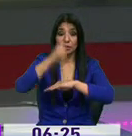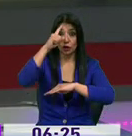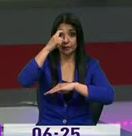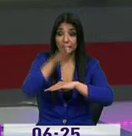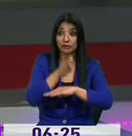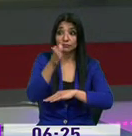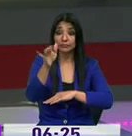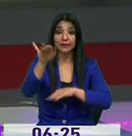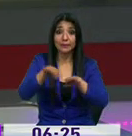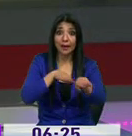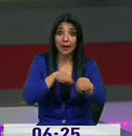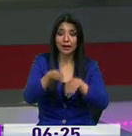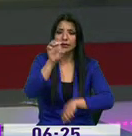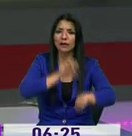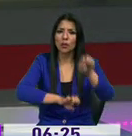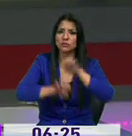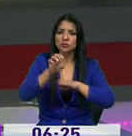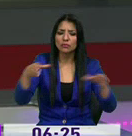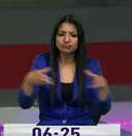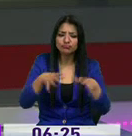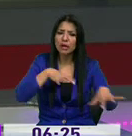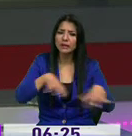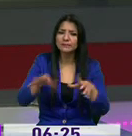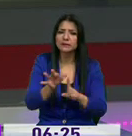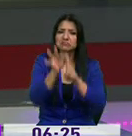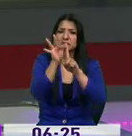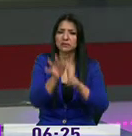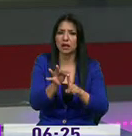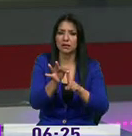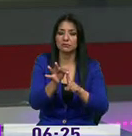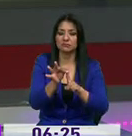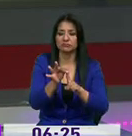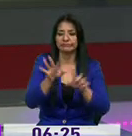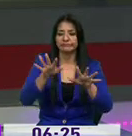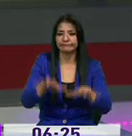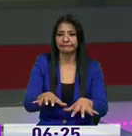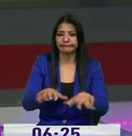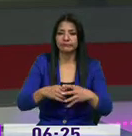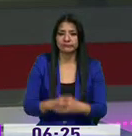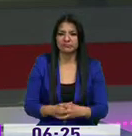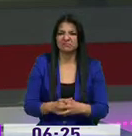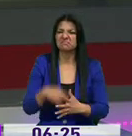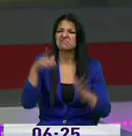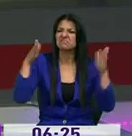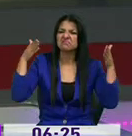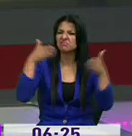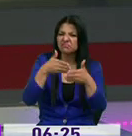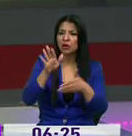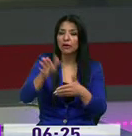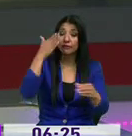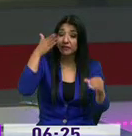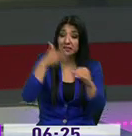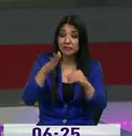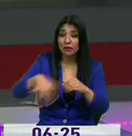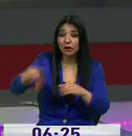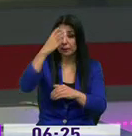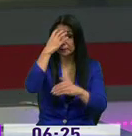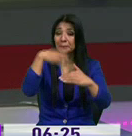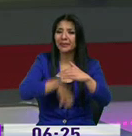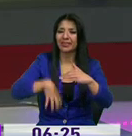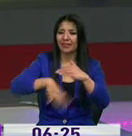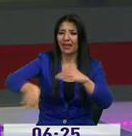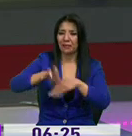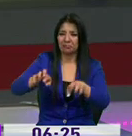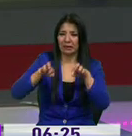evaluación de la primera fase el operativo amanecer radiante esto como saben en contra de la minería ilegal aquí la